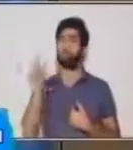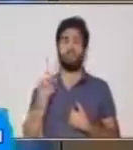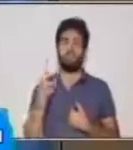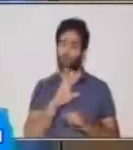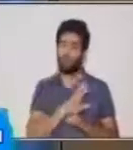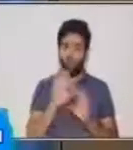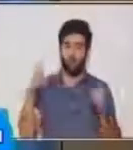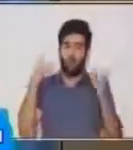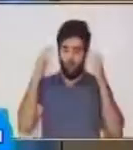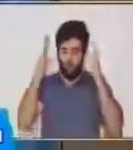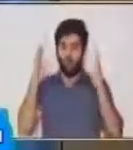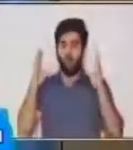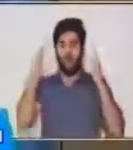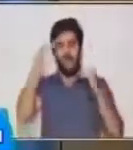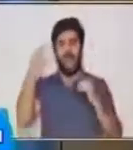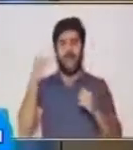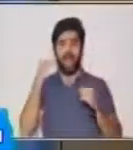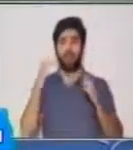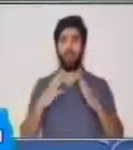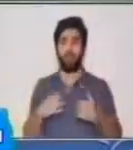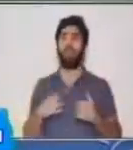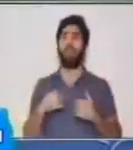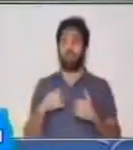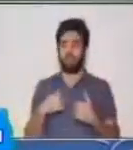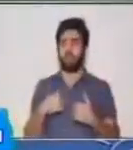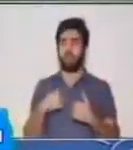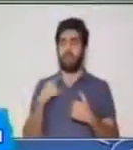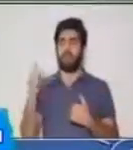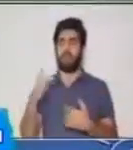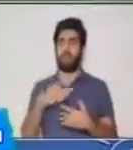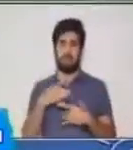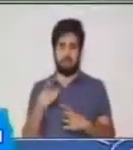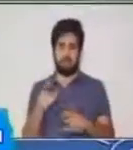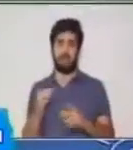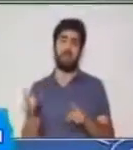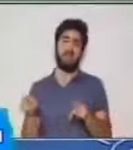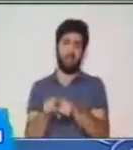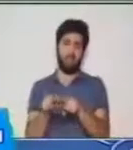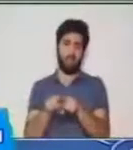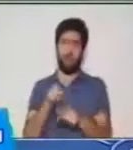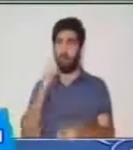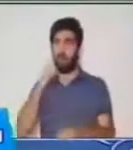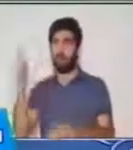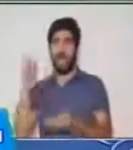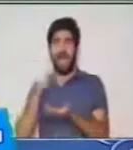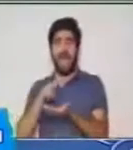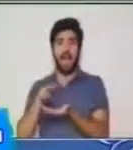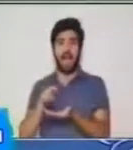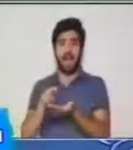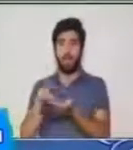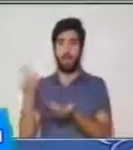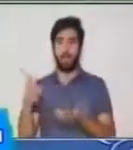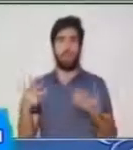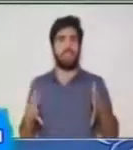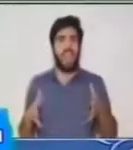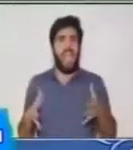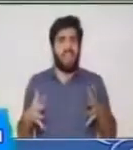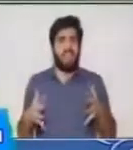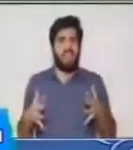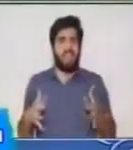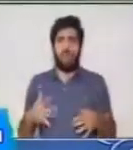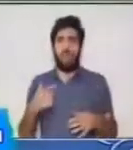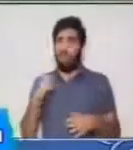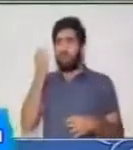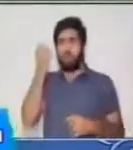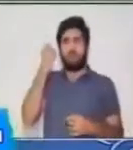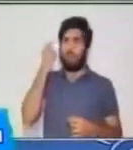y le interesa lo que están contando. En el caso del ratón, es un animal que es muy nervioso, le cuesta atender lo